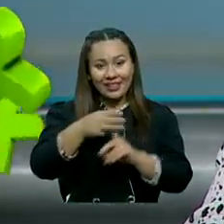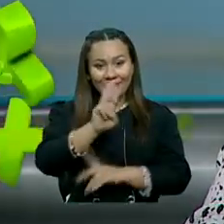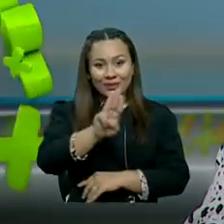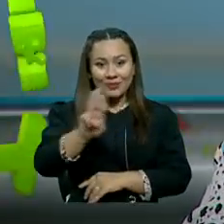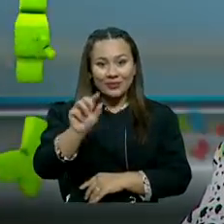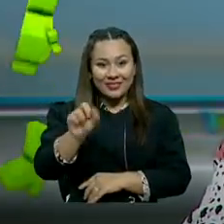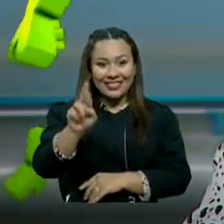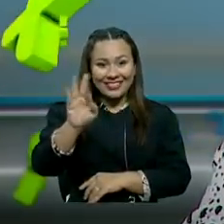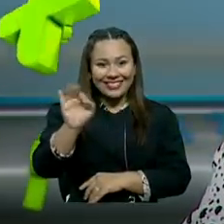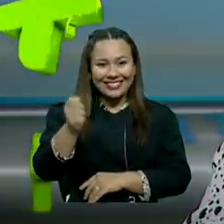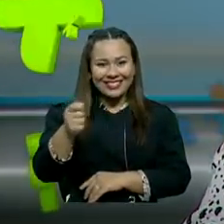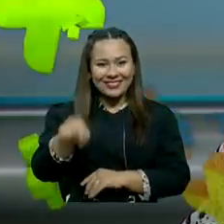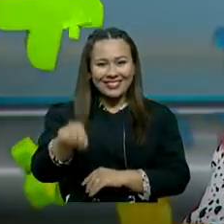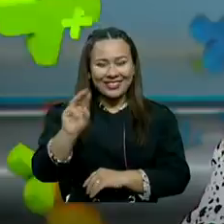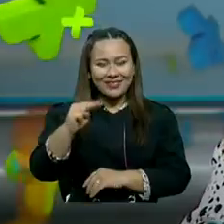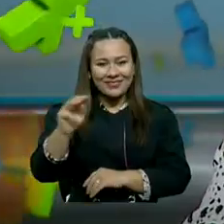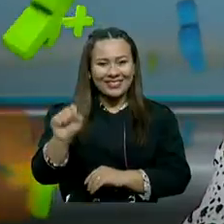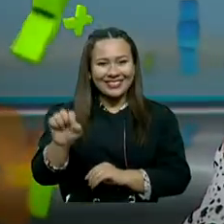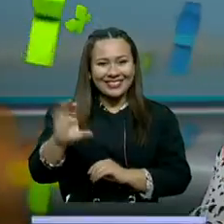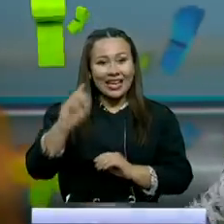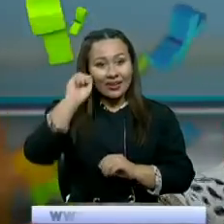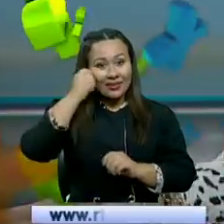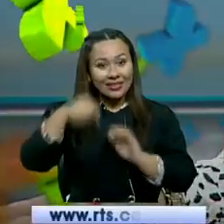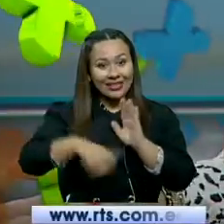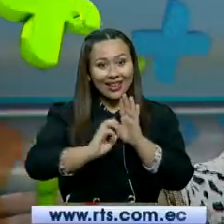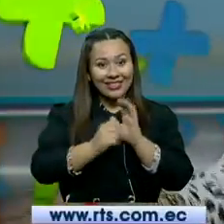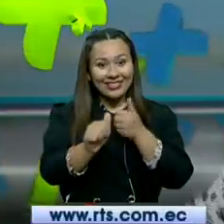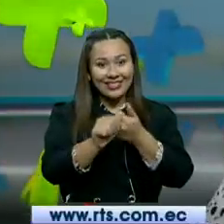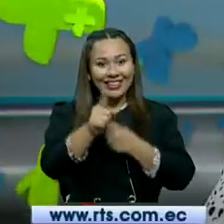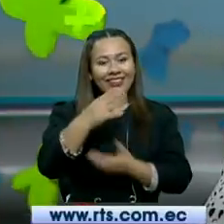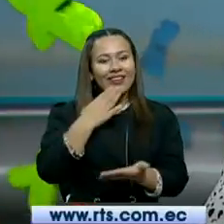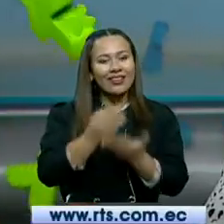www.rts.com.es. RTS está más cerca de ti. Gracias por